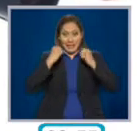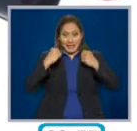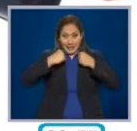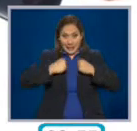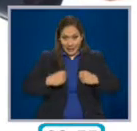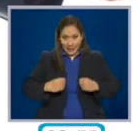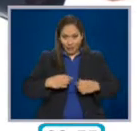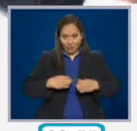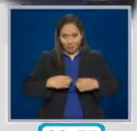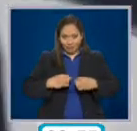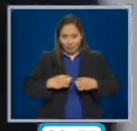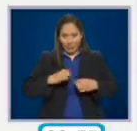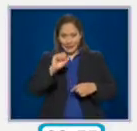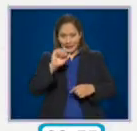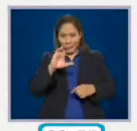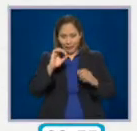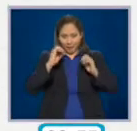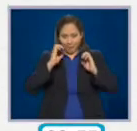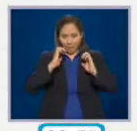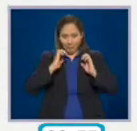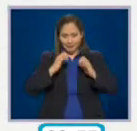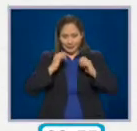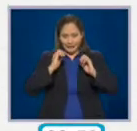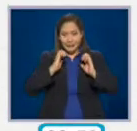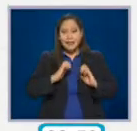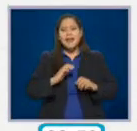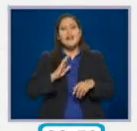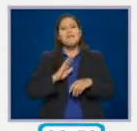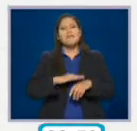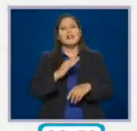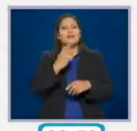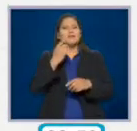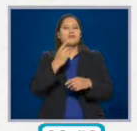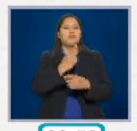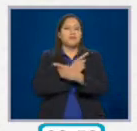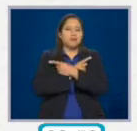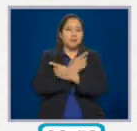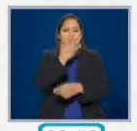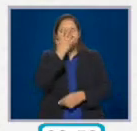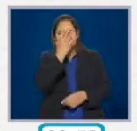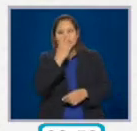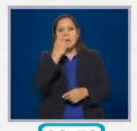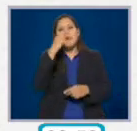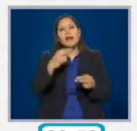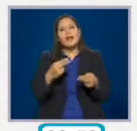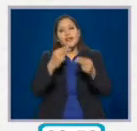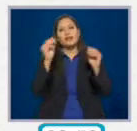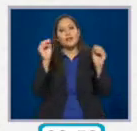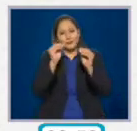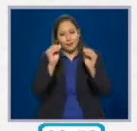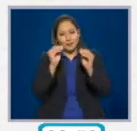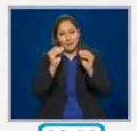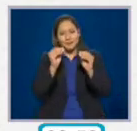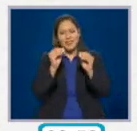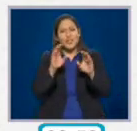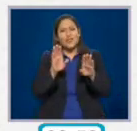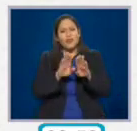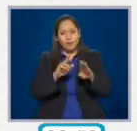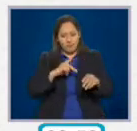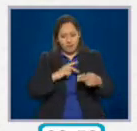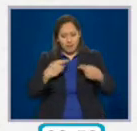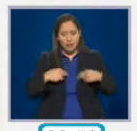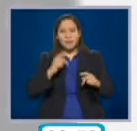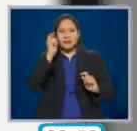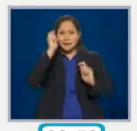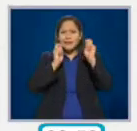una prenda que digamos que se utiliza en ocasiones más formales. Vamos a ver que también en negociaciones. Entonces, ¿cómo lo incluimos en nuestro